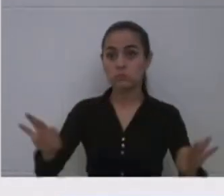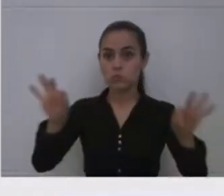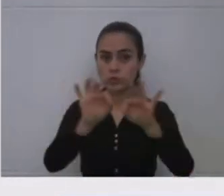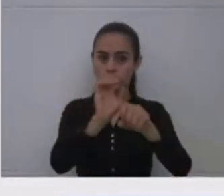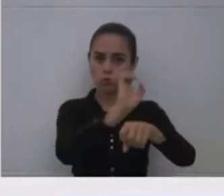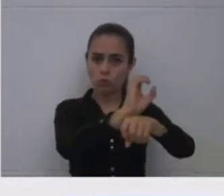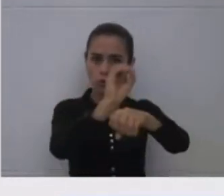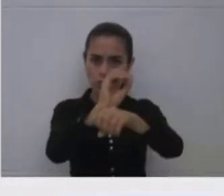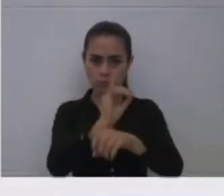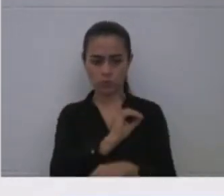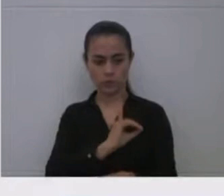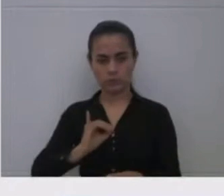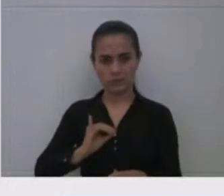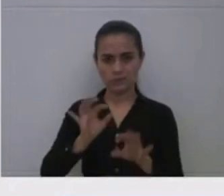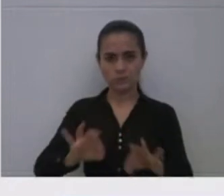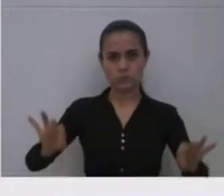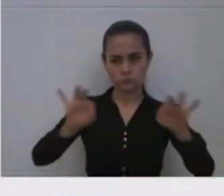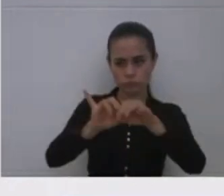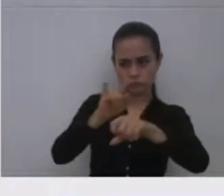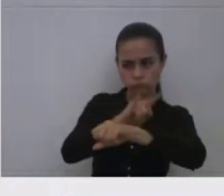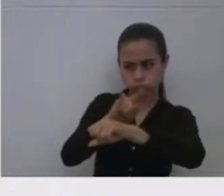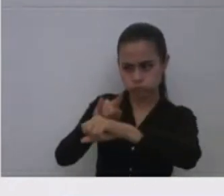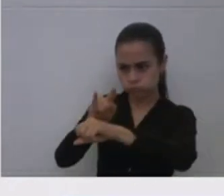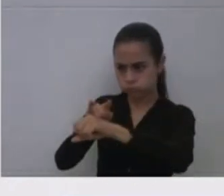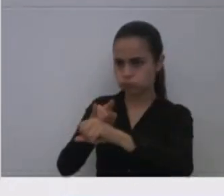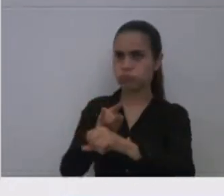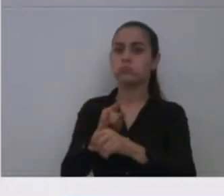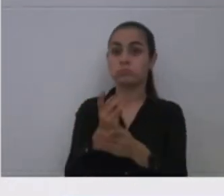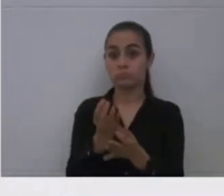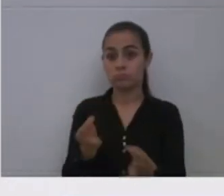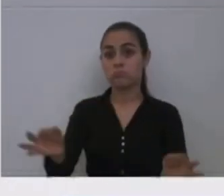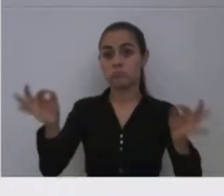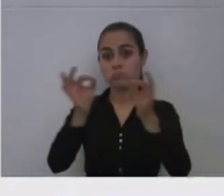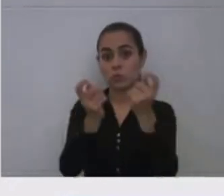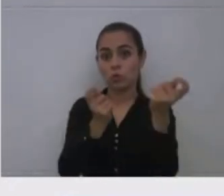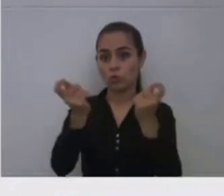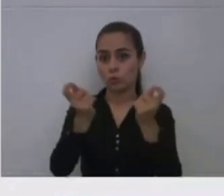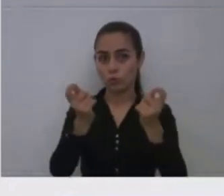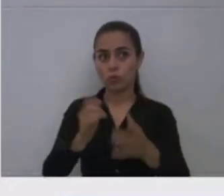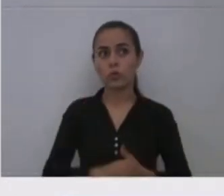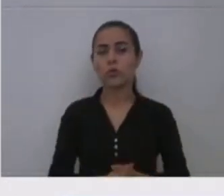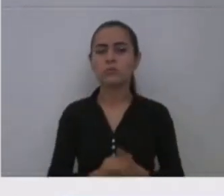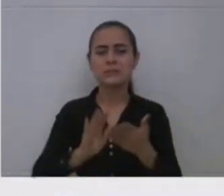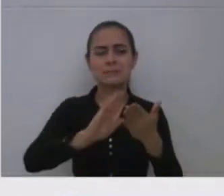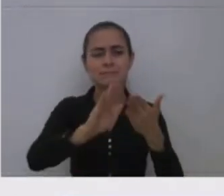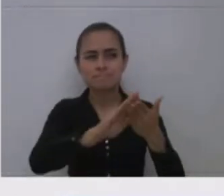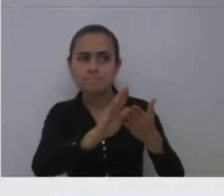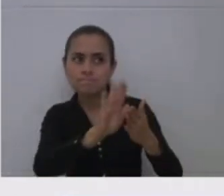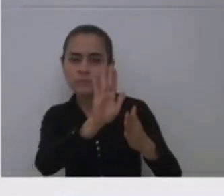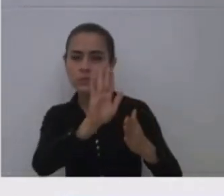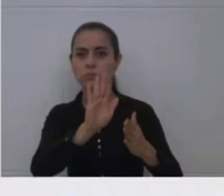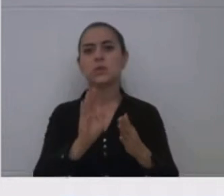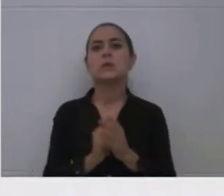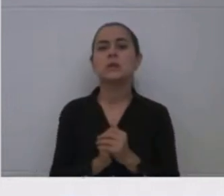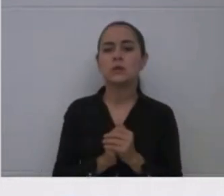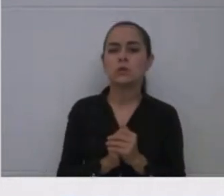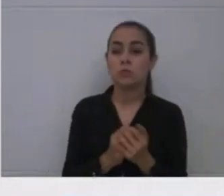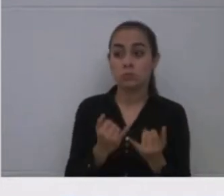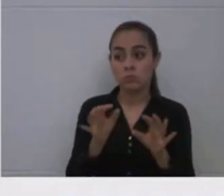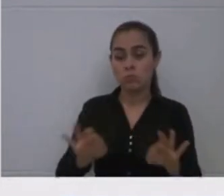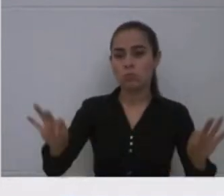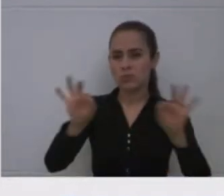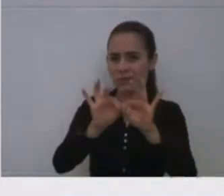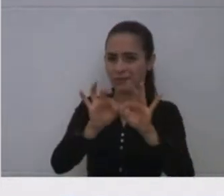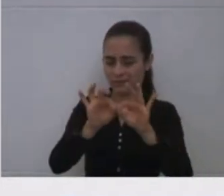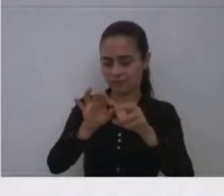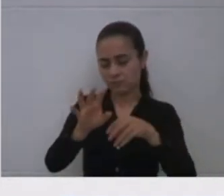control. Y entonces, y discúlpeme, señor presidente, que me esté alargando en mi intervención, pero me parece necesario esta oportunidad para hacer un par de